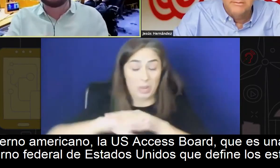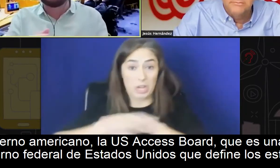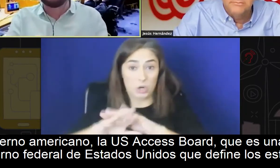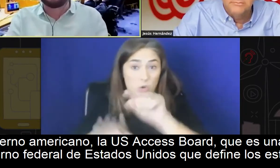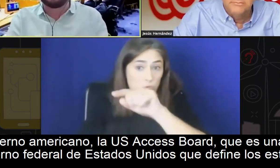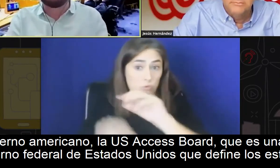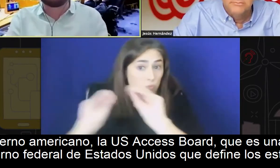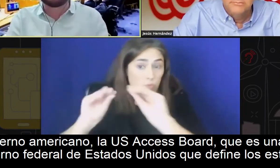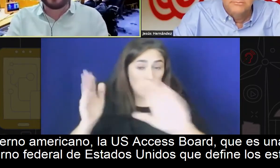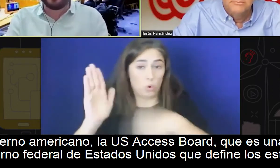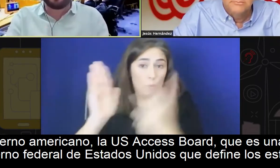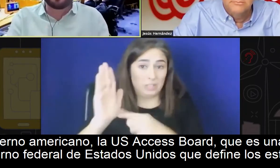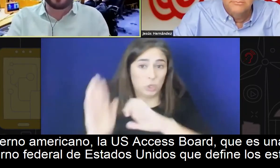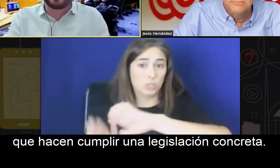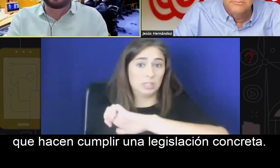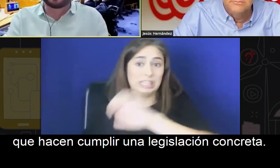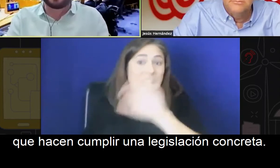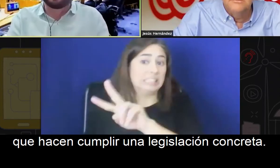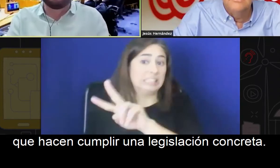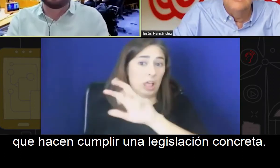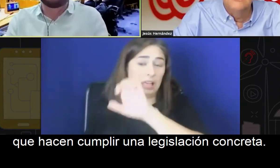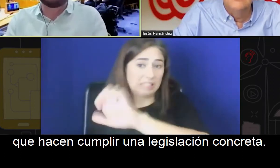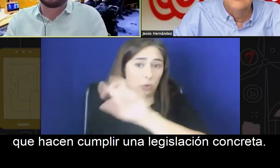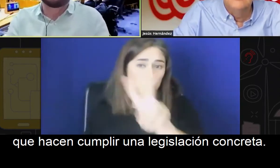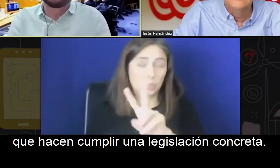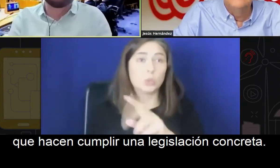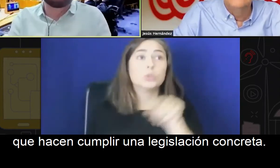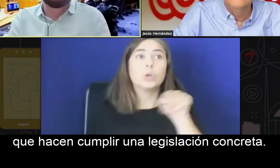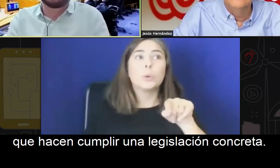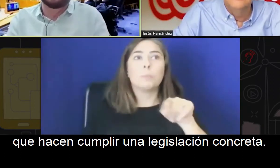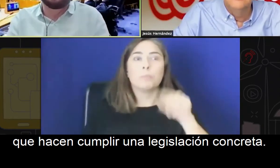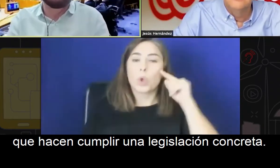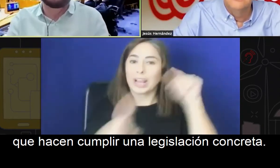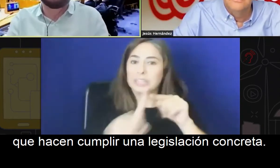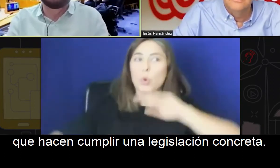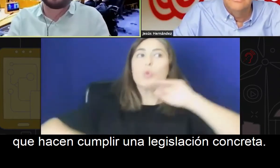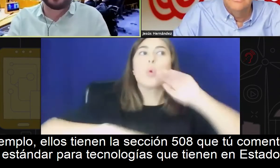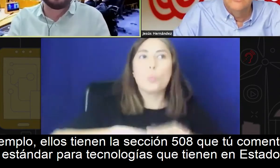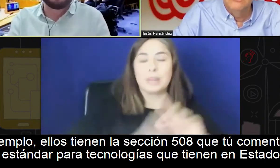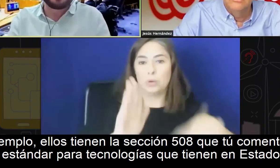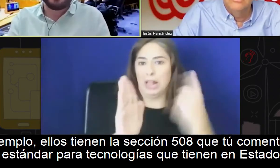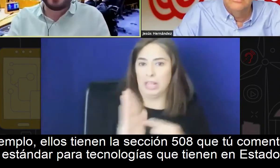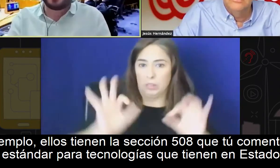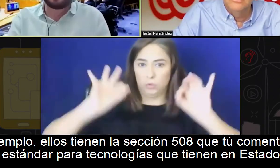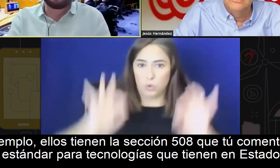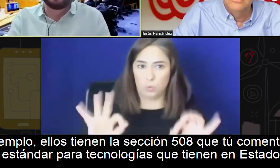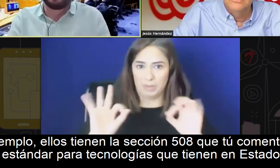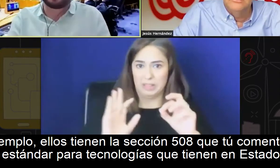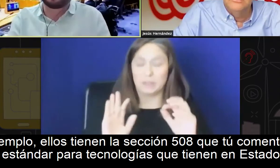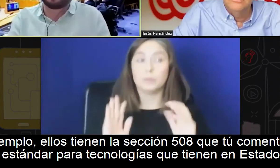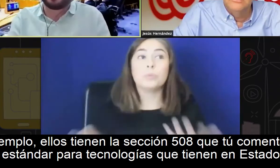define los estándares que hacen cumplir una legislación concreta. Por ejemplo, ellos tienen la